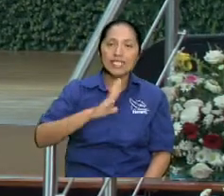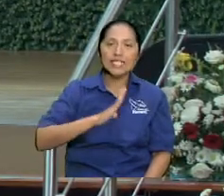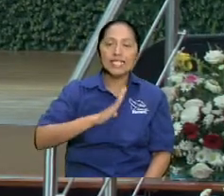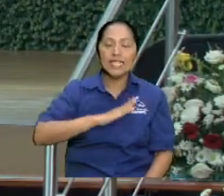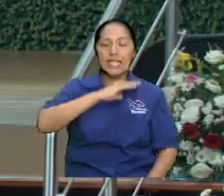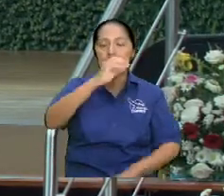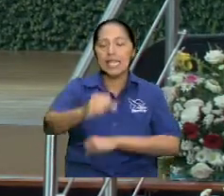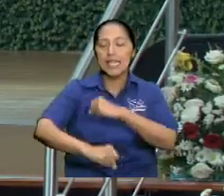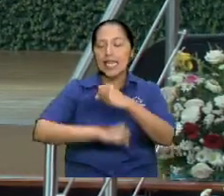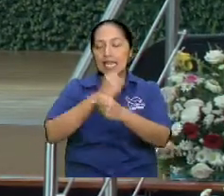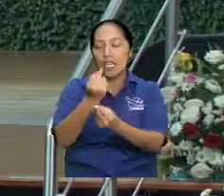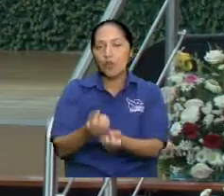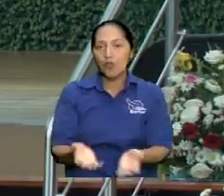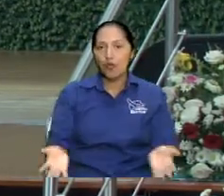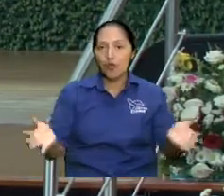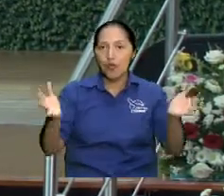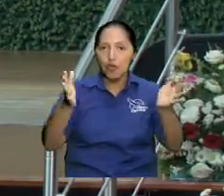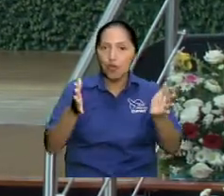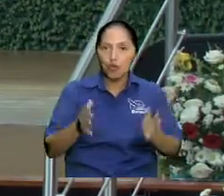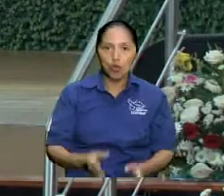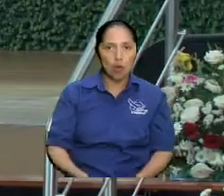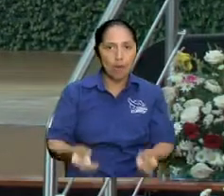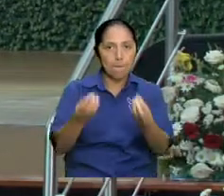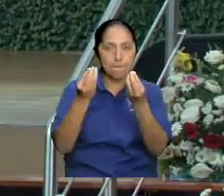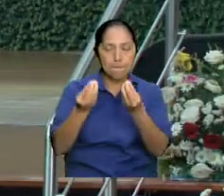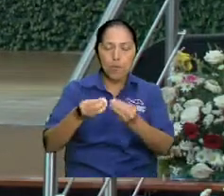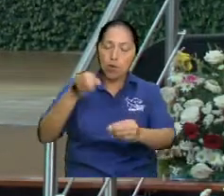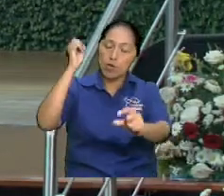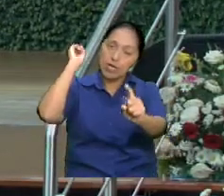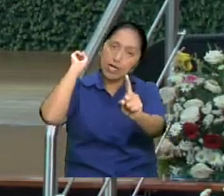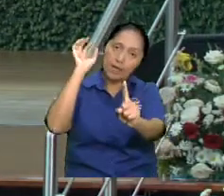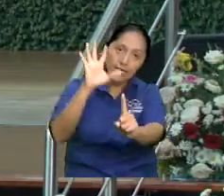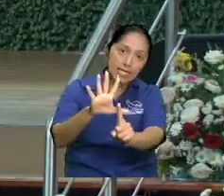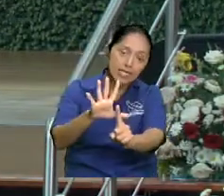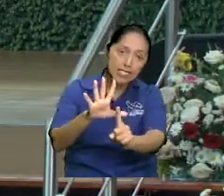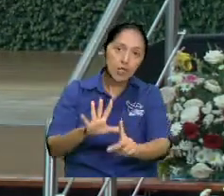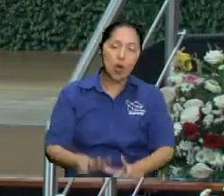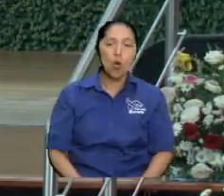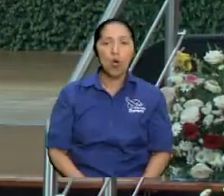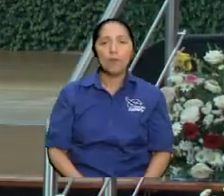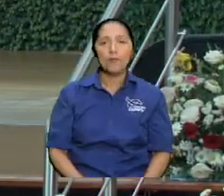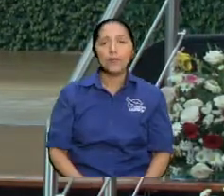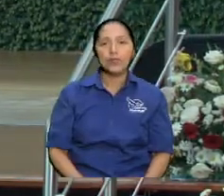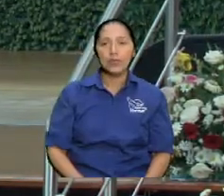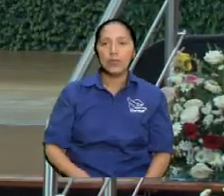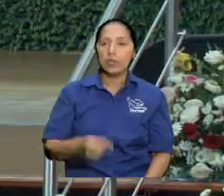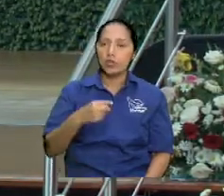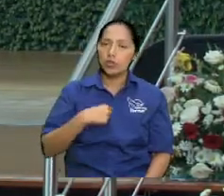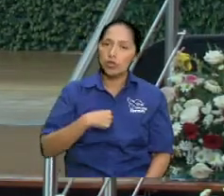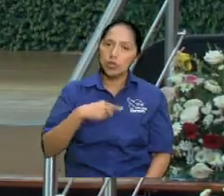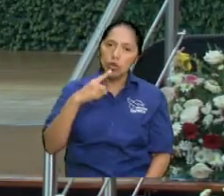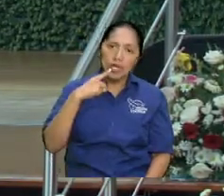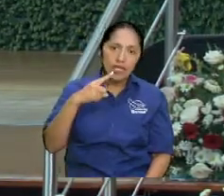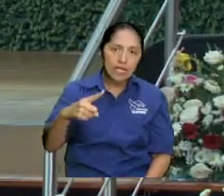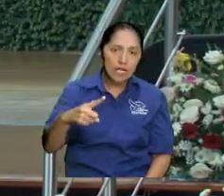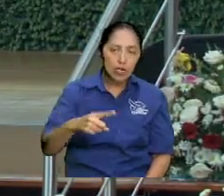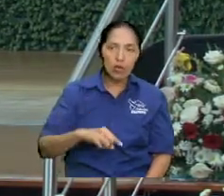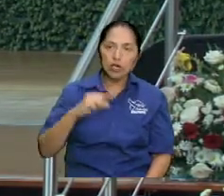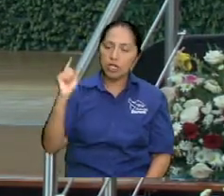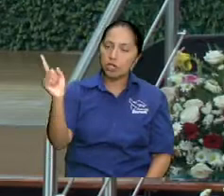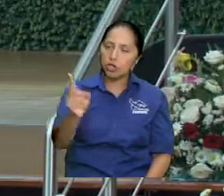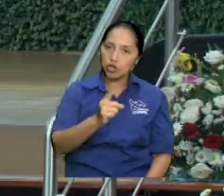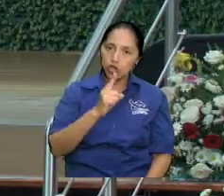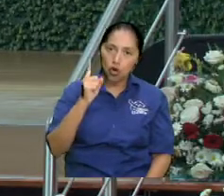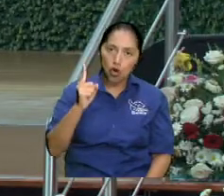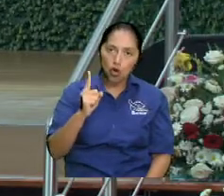Pero tampoco se trata de que yo me venga a ufanar aquí. Yo hice esto, hice lo otro. No, solo estoy diciendo que todos nosotros que sembramos,